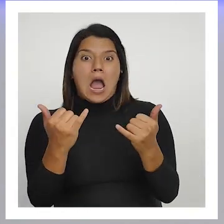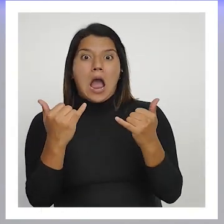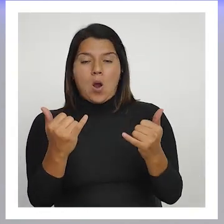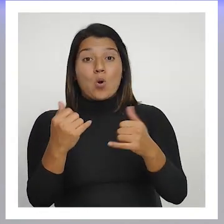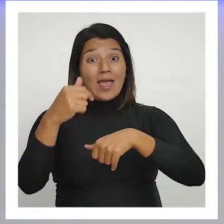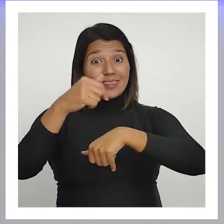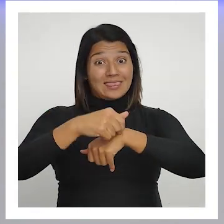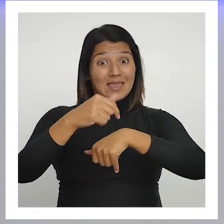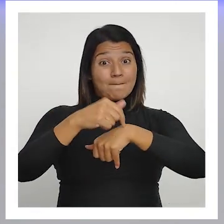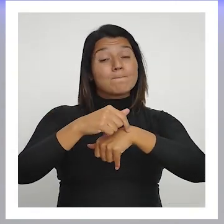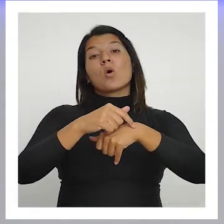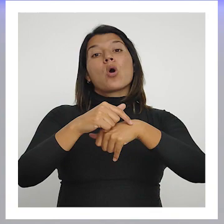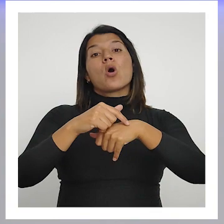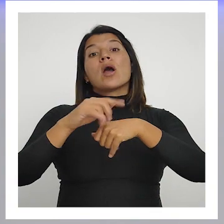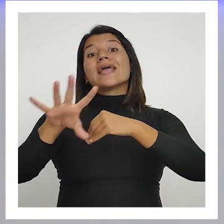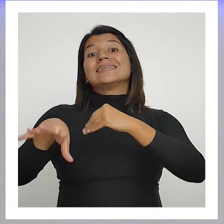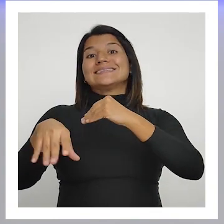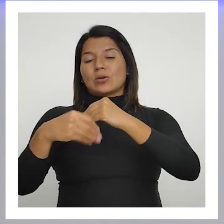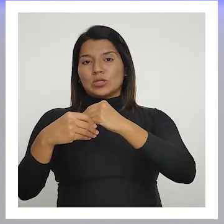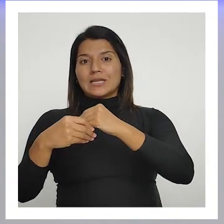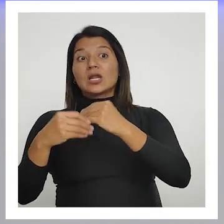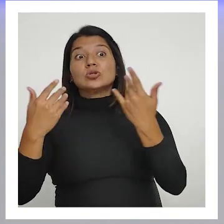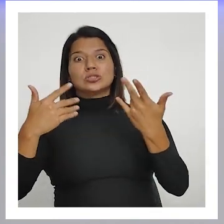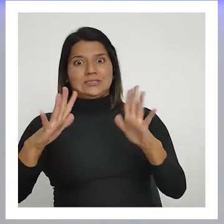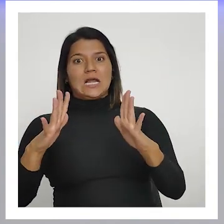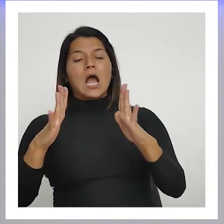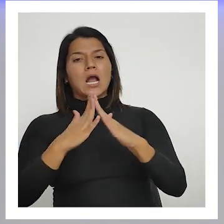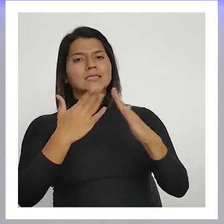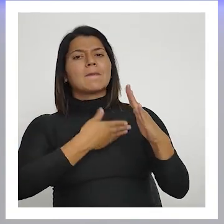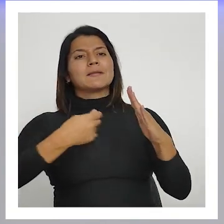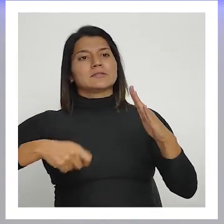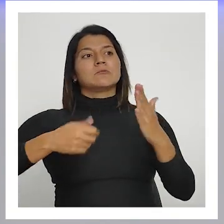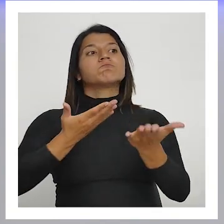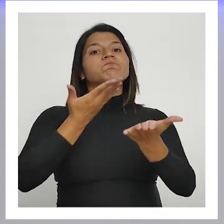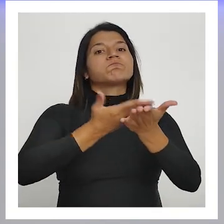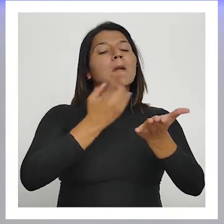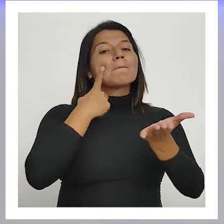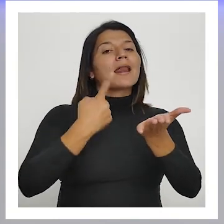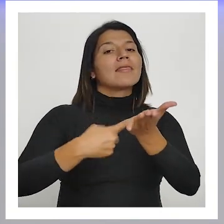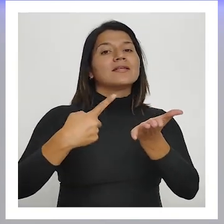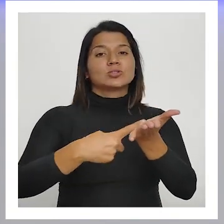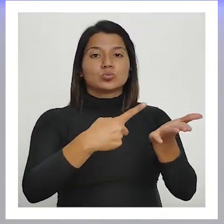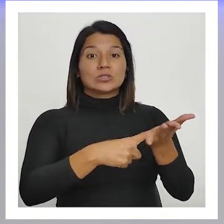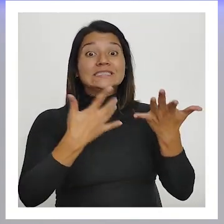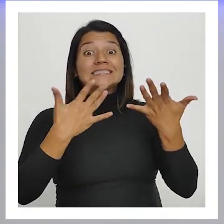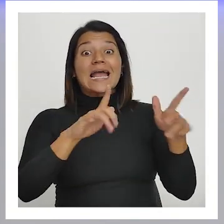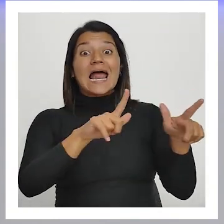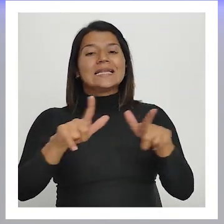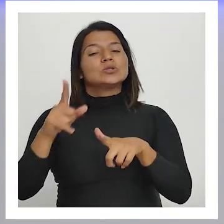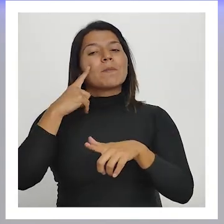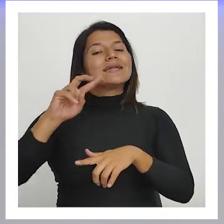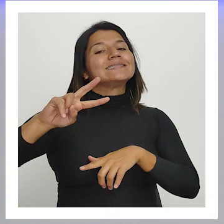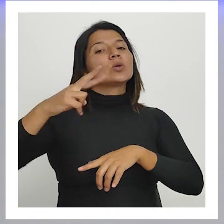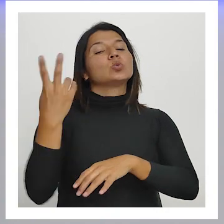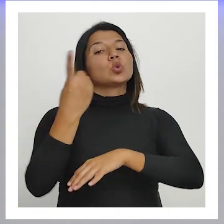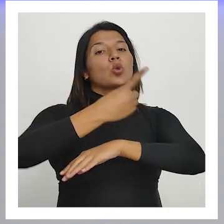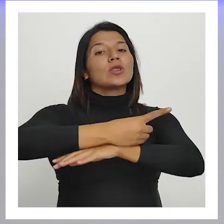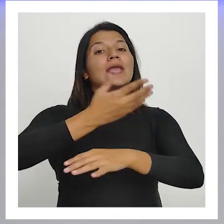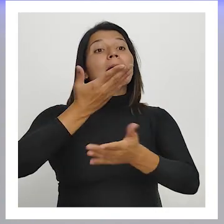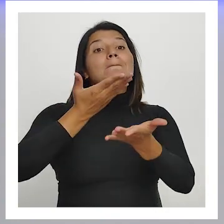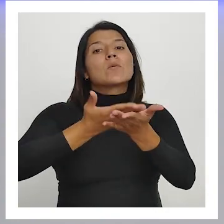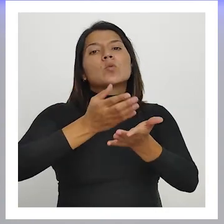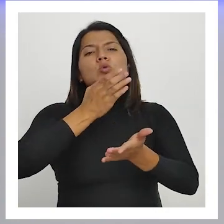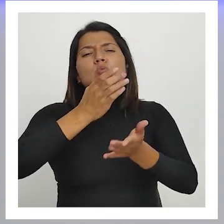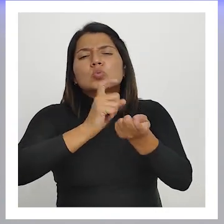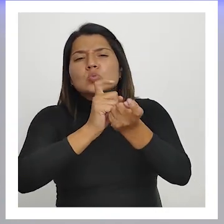en sesiones extraordinarias. Ya está en segundo día de mociones, listo para segundo día de mociones 137.